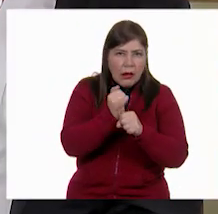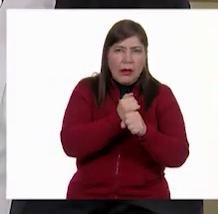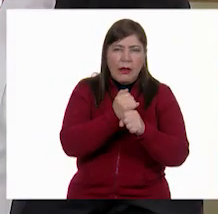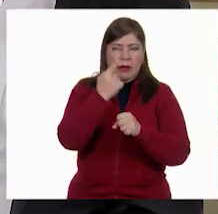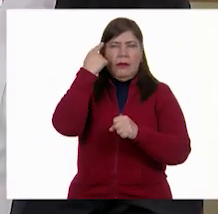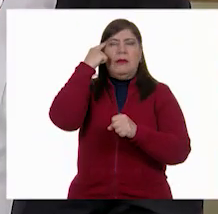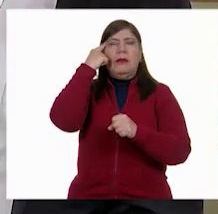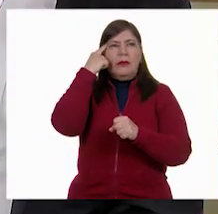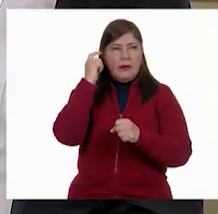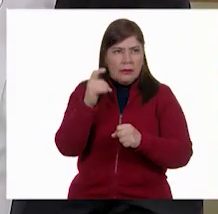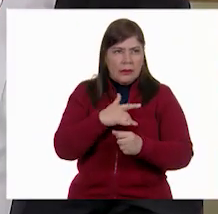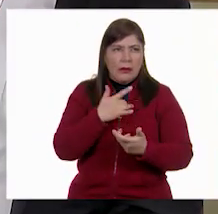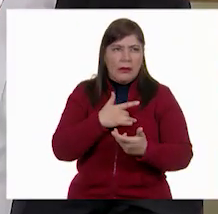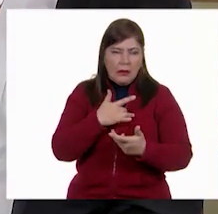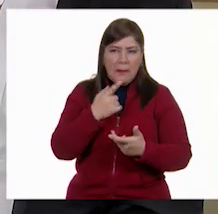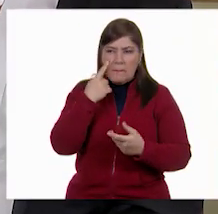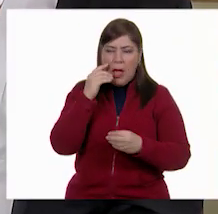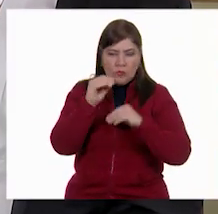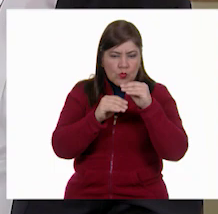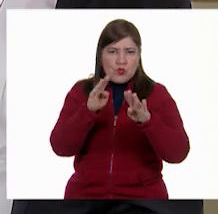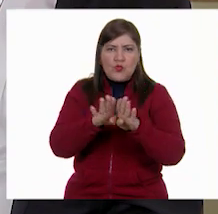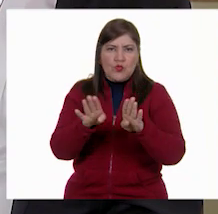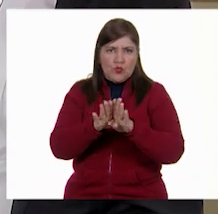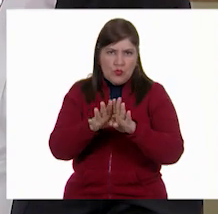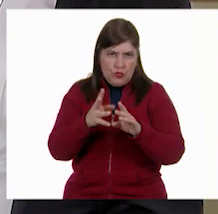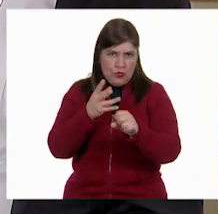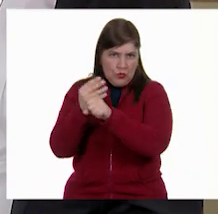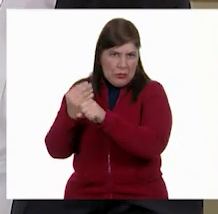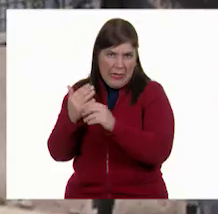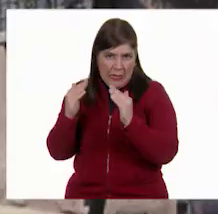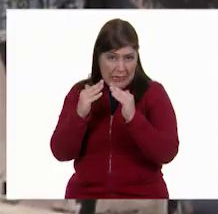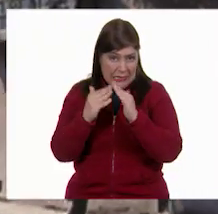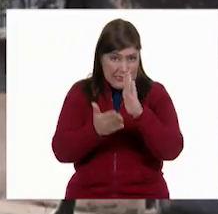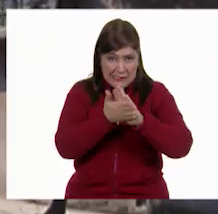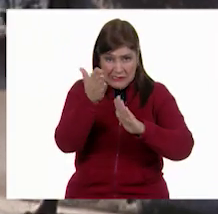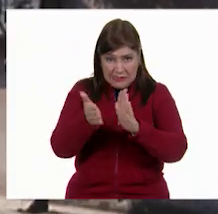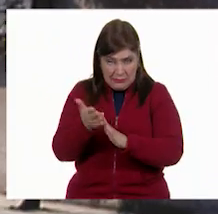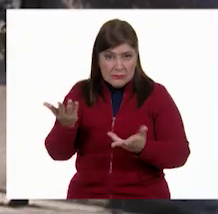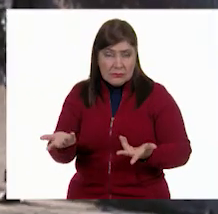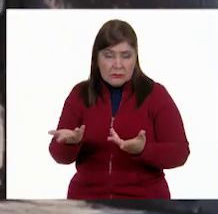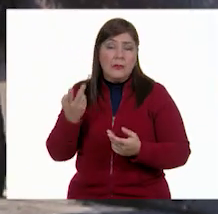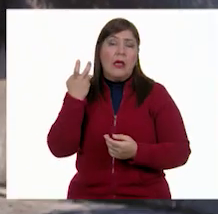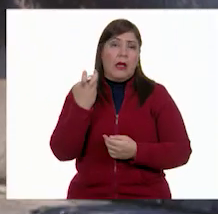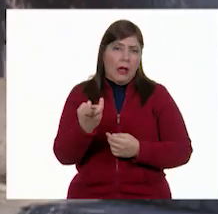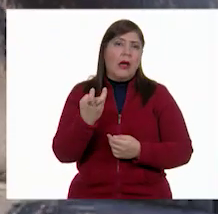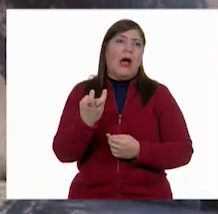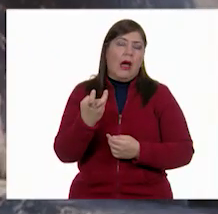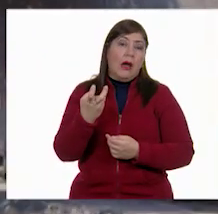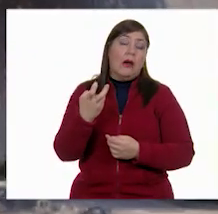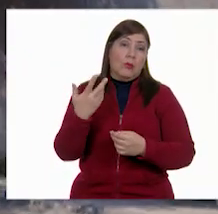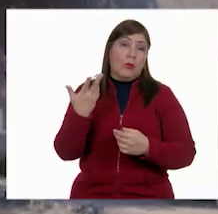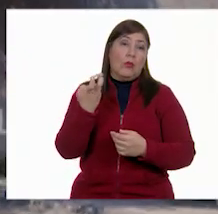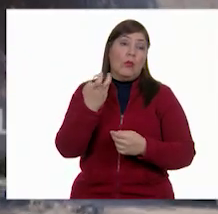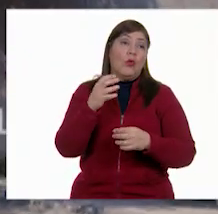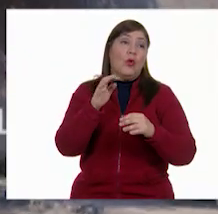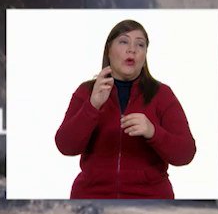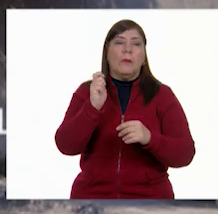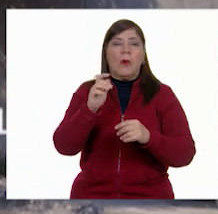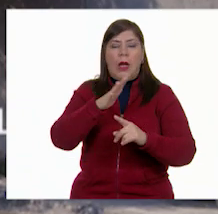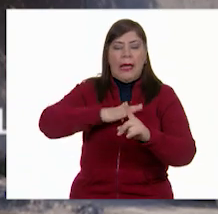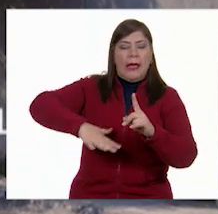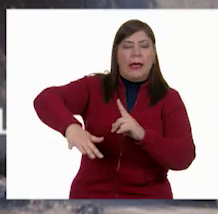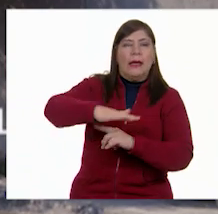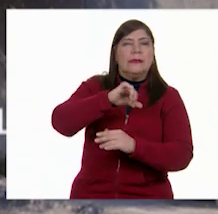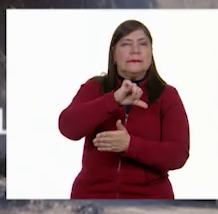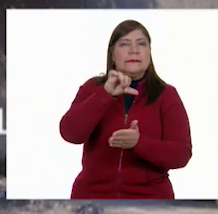la obra para este lugar, ¿no? Entonces, todo esto sumado es lo que lo que lo ha hecho tan exitoso. El que esté en un barrio